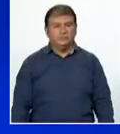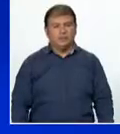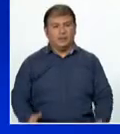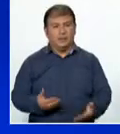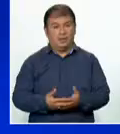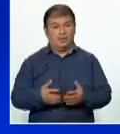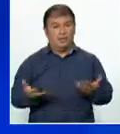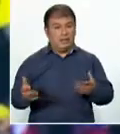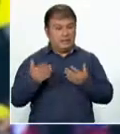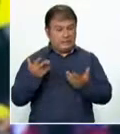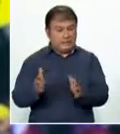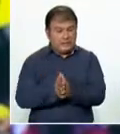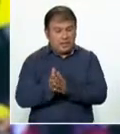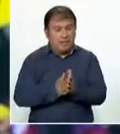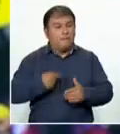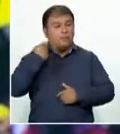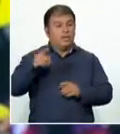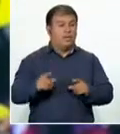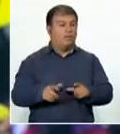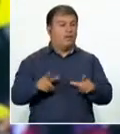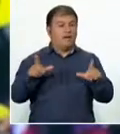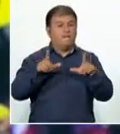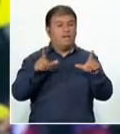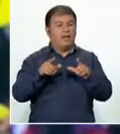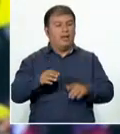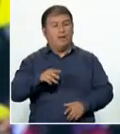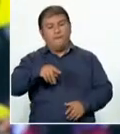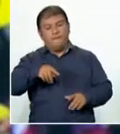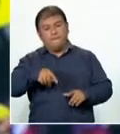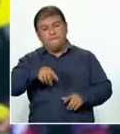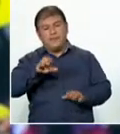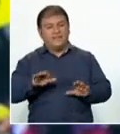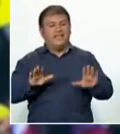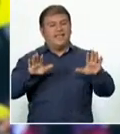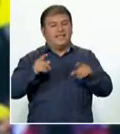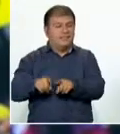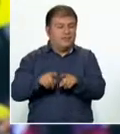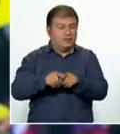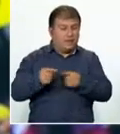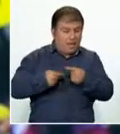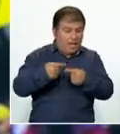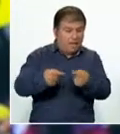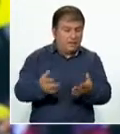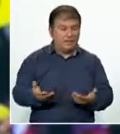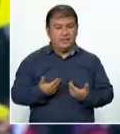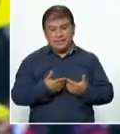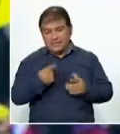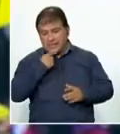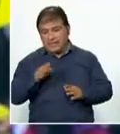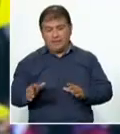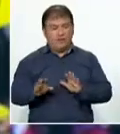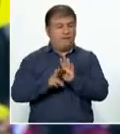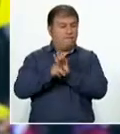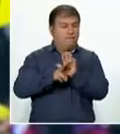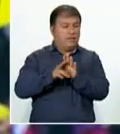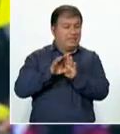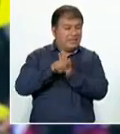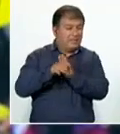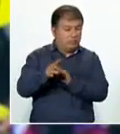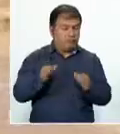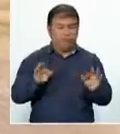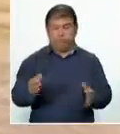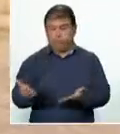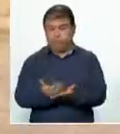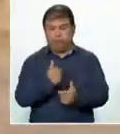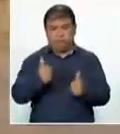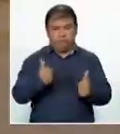Y gran expectativa ha causado el próximo estreno de la película de la paisana Jacinta. Vamos a mostrarles ahora un avance de esta cinta que promete ser un éxito de taquilla.